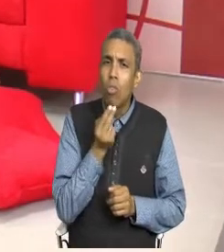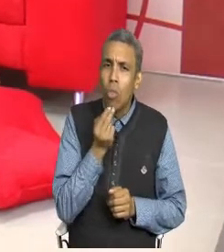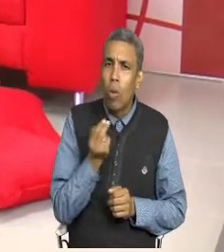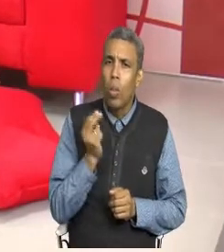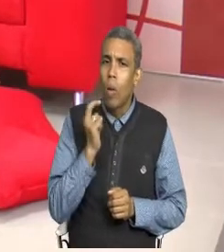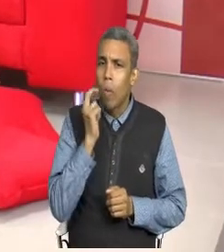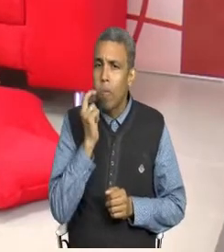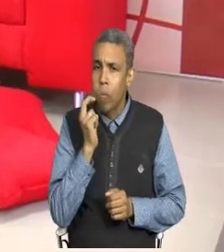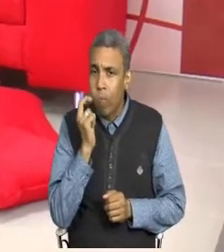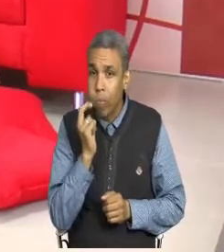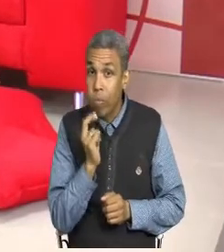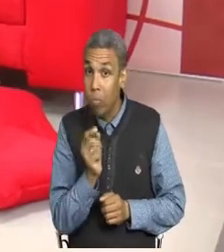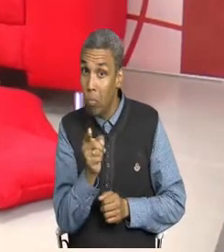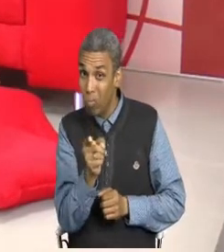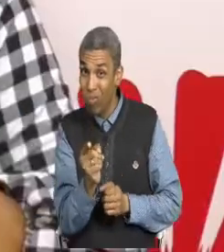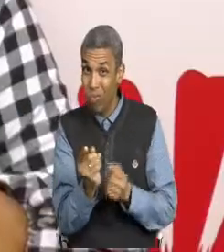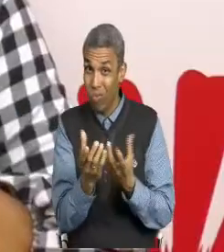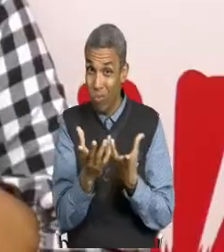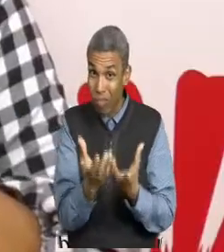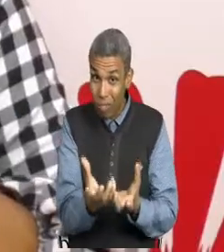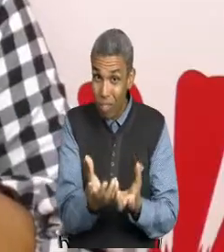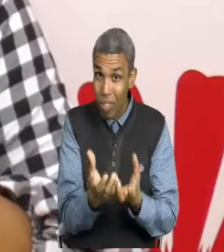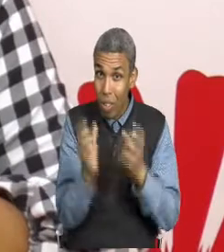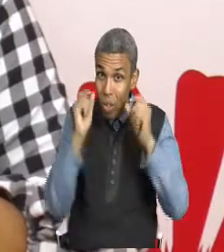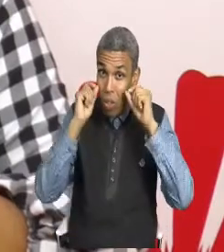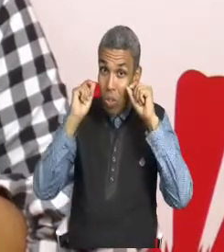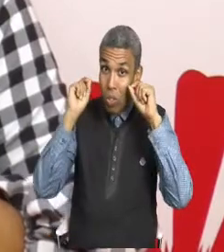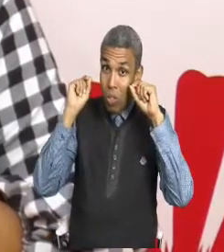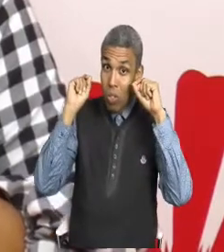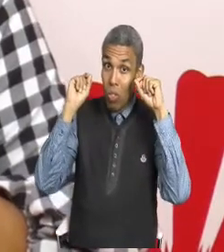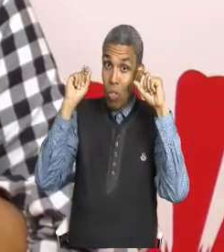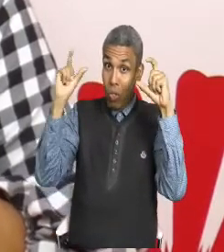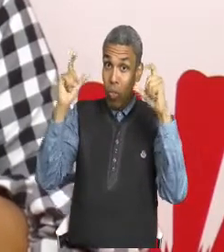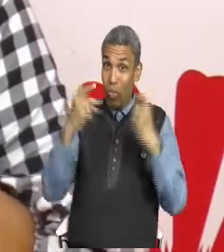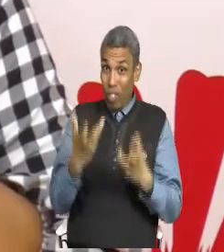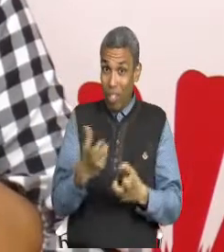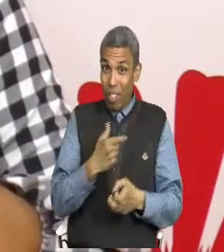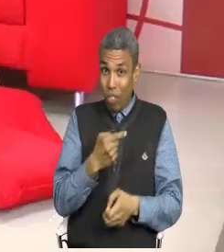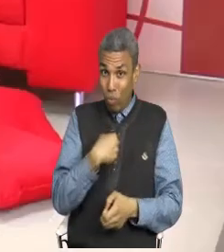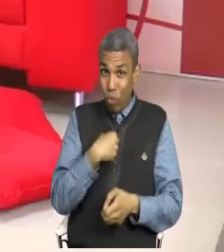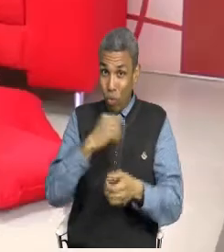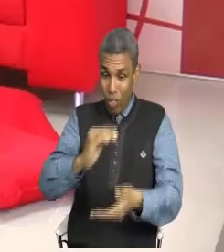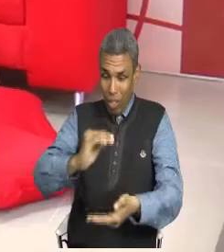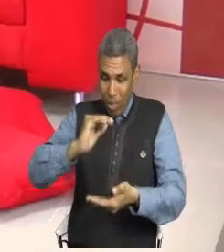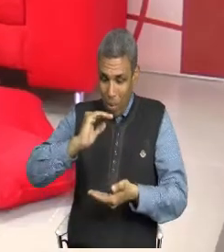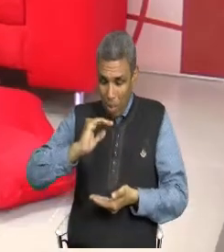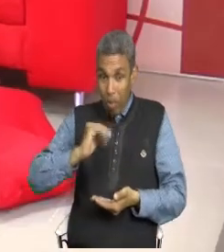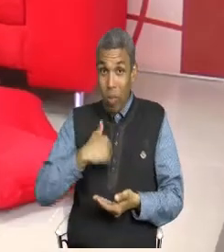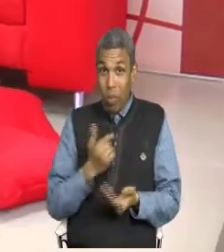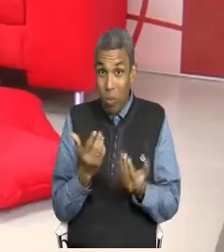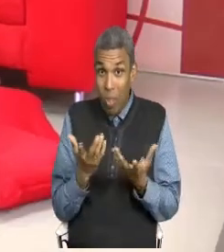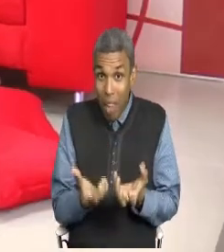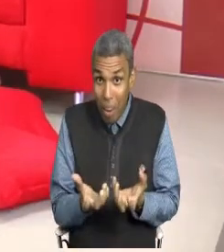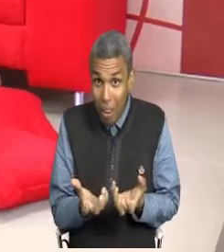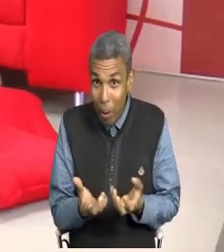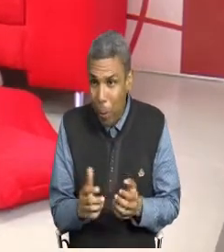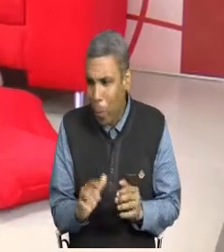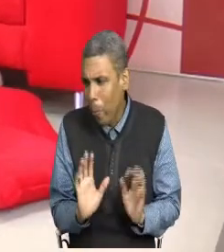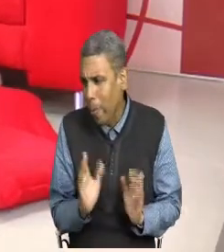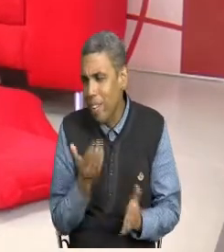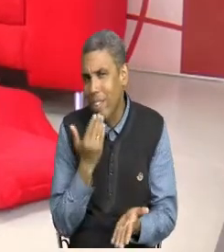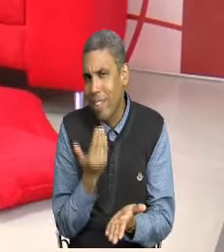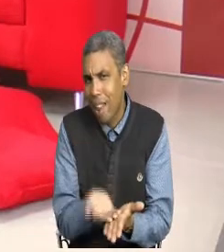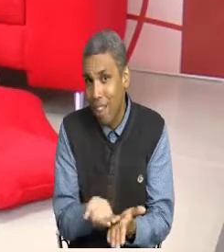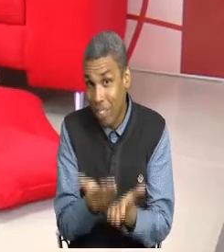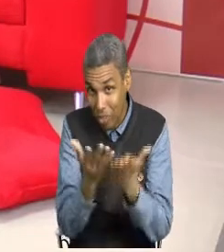nuestros televidentes, ellos quieren venir y sorprender a Jennifer Gallego, mire, ahí está la cajita de dulces, yo apenas la vi, a mí los ojitos se me hicieron de corazón.